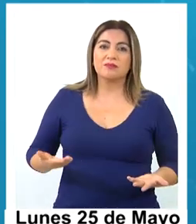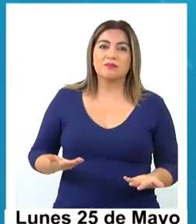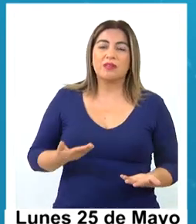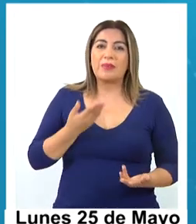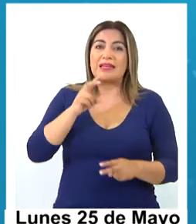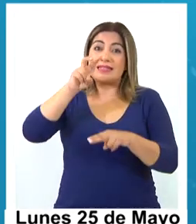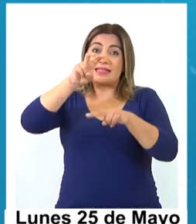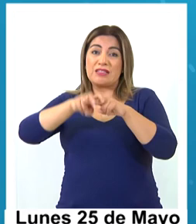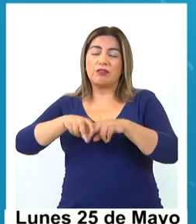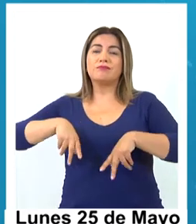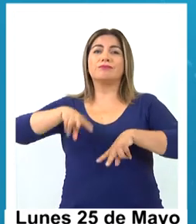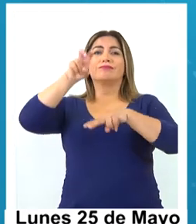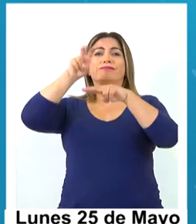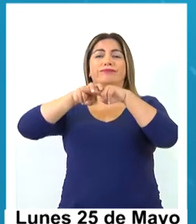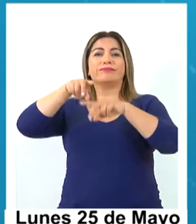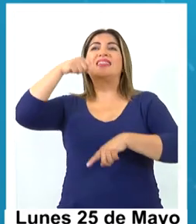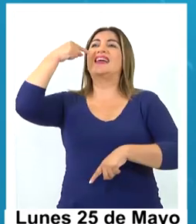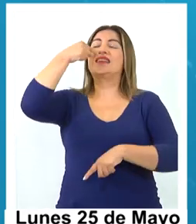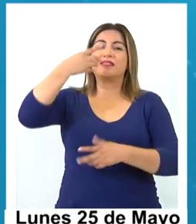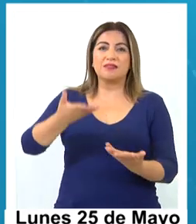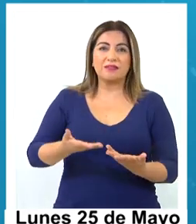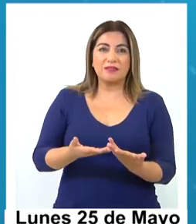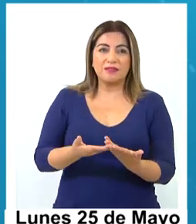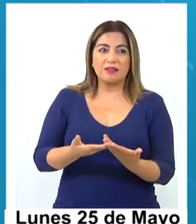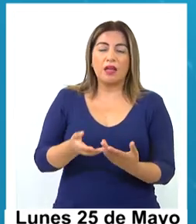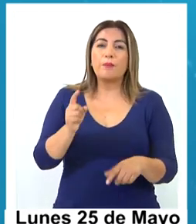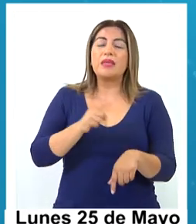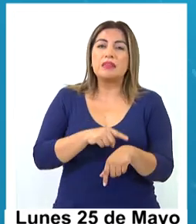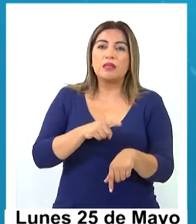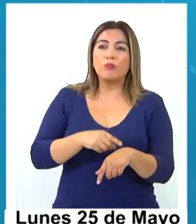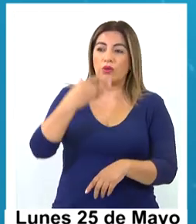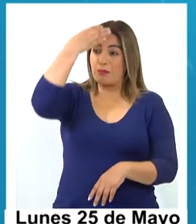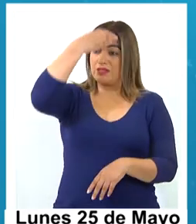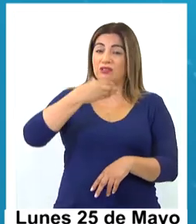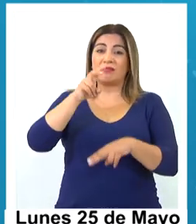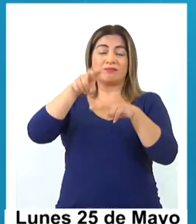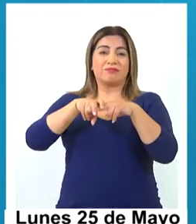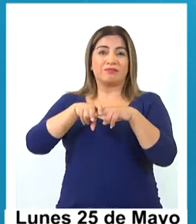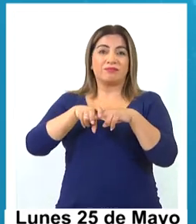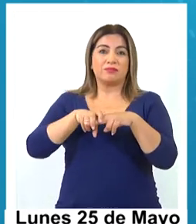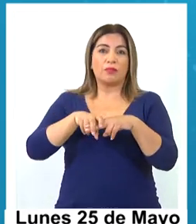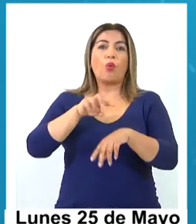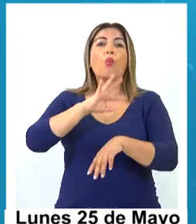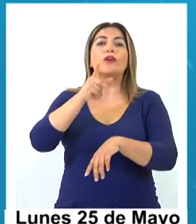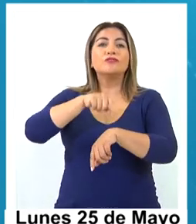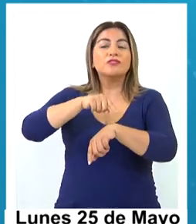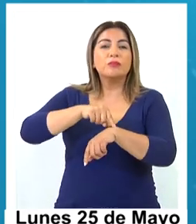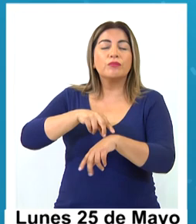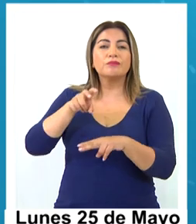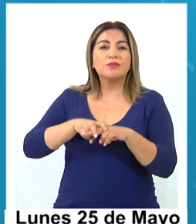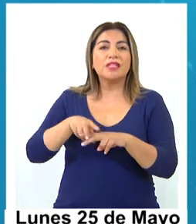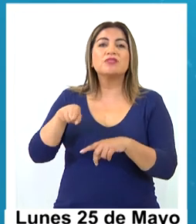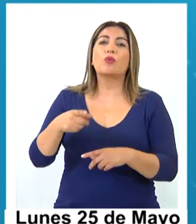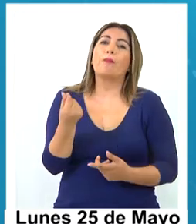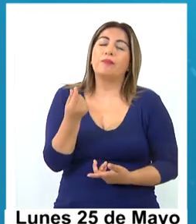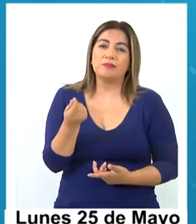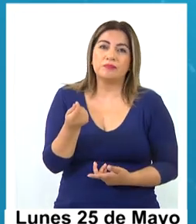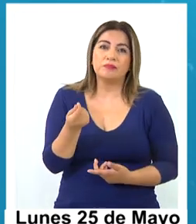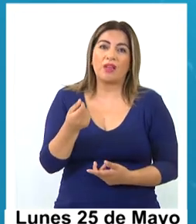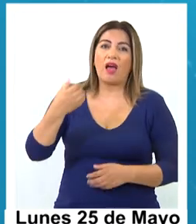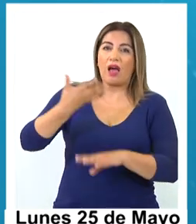los tiempos y yo nosotros tenemos que sumar cuando el tiempo que un paciente está así con eso también tiene un valor